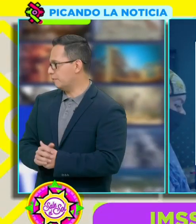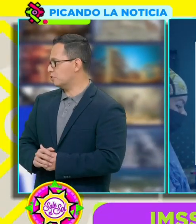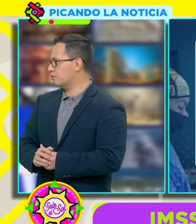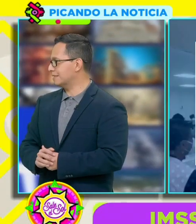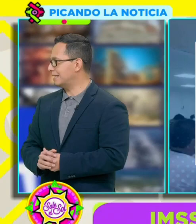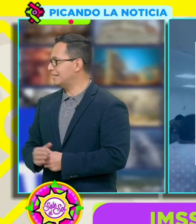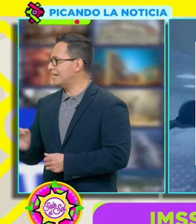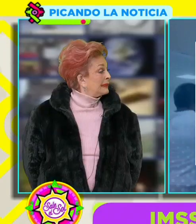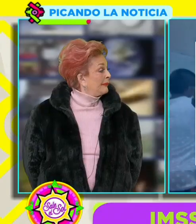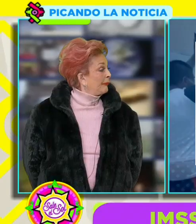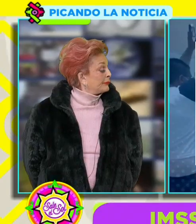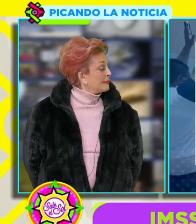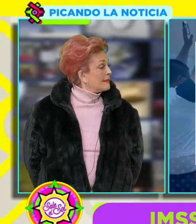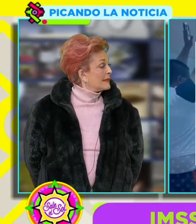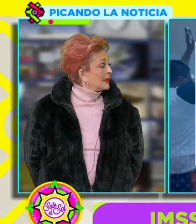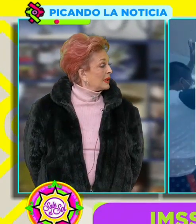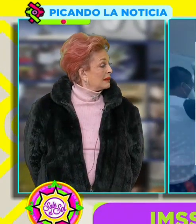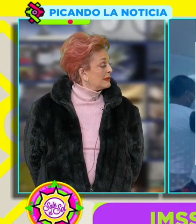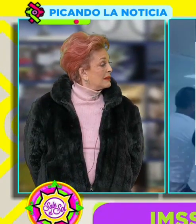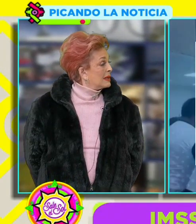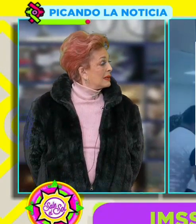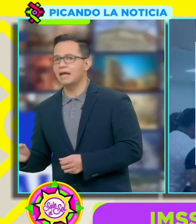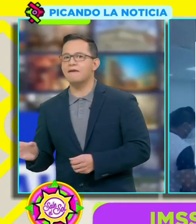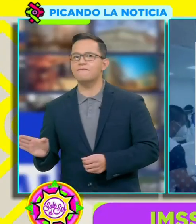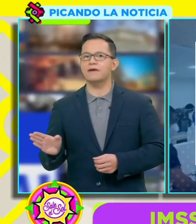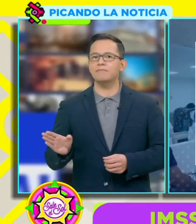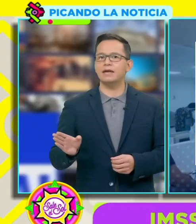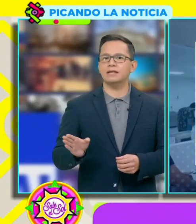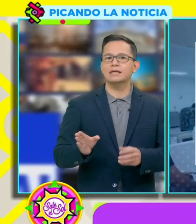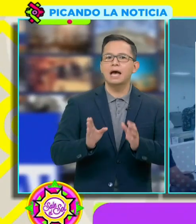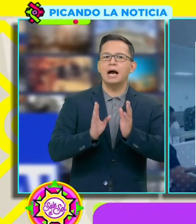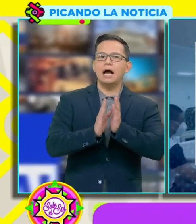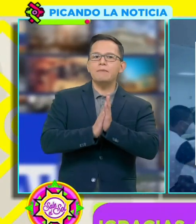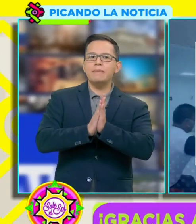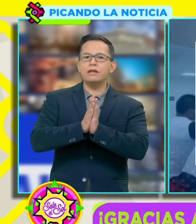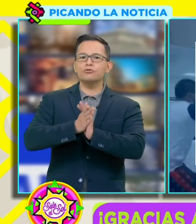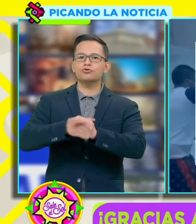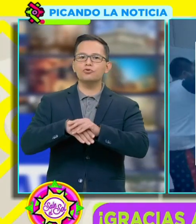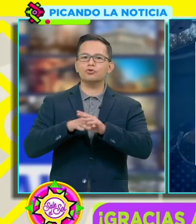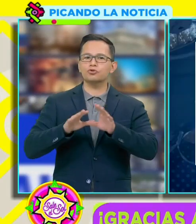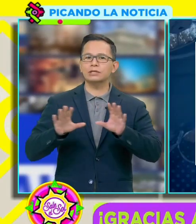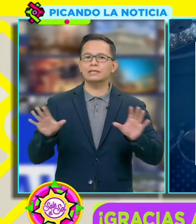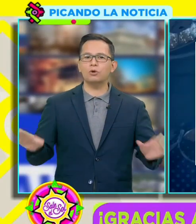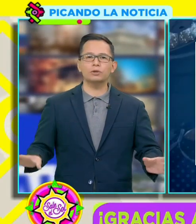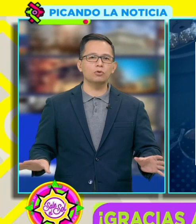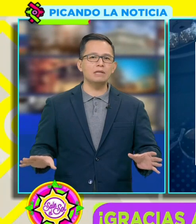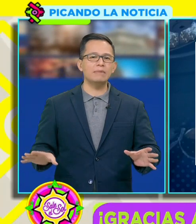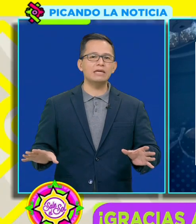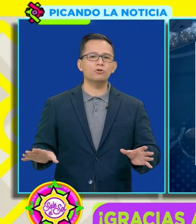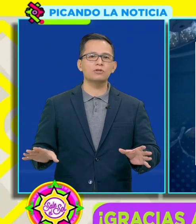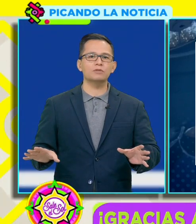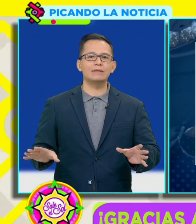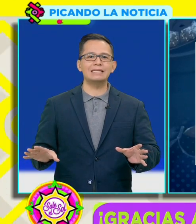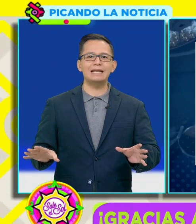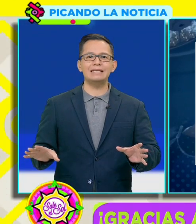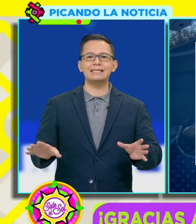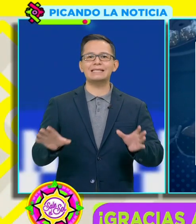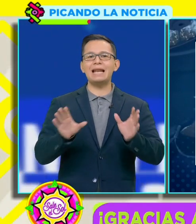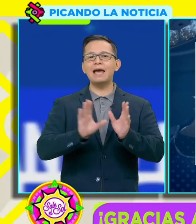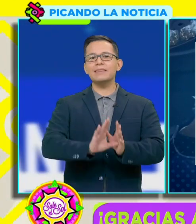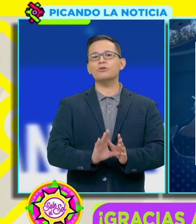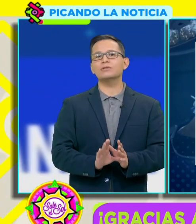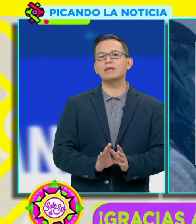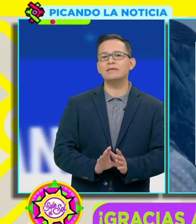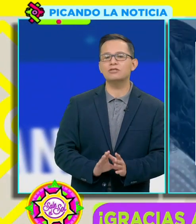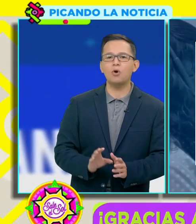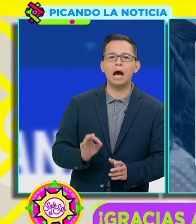que lo mencionas, Talina, 146 mil enfermeras, al menos unos 84 mil médicos y especialistas. Le